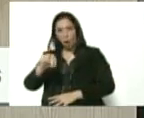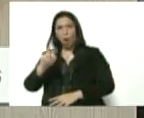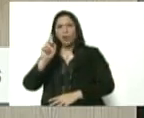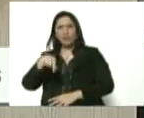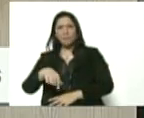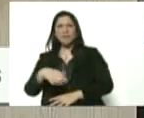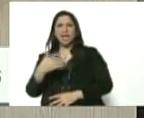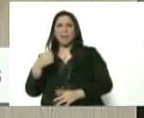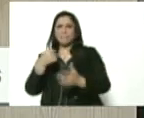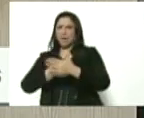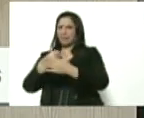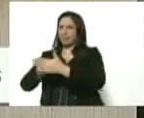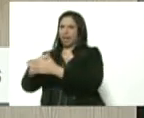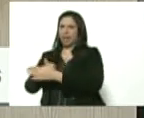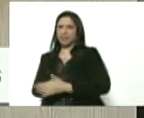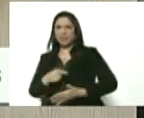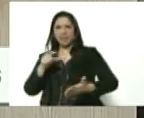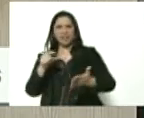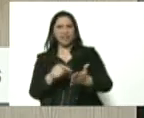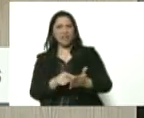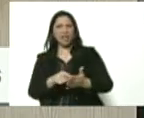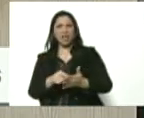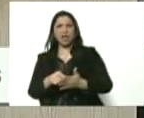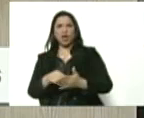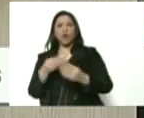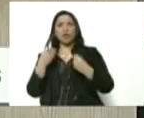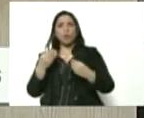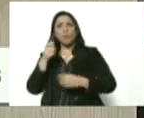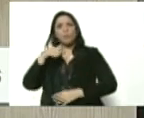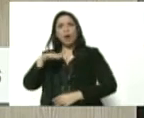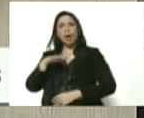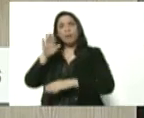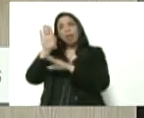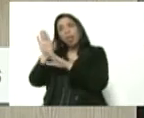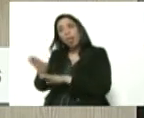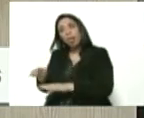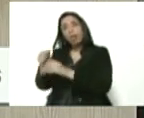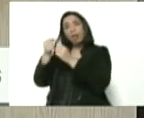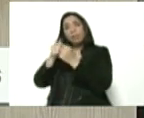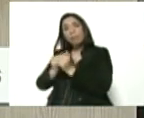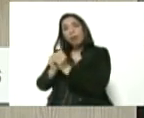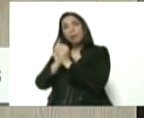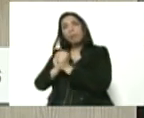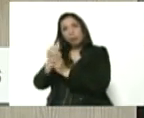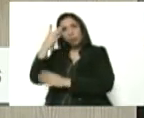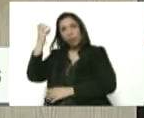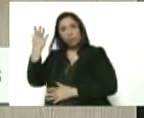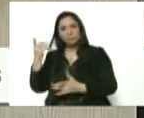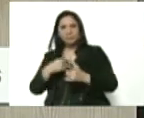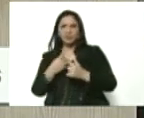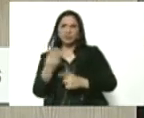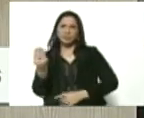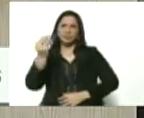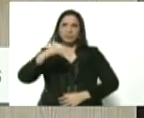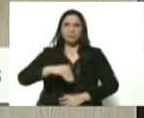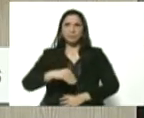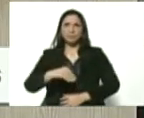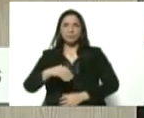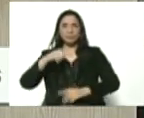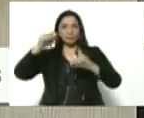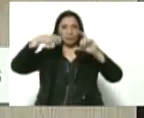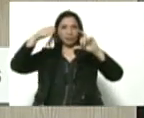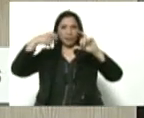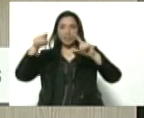los israelíes, y los israelíes como pueblo ungido de Dios, se le agrega el componente hollywoodense del